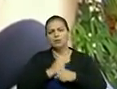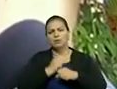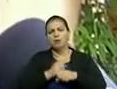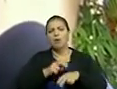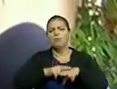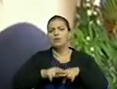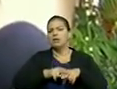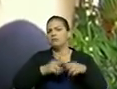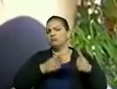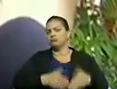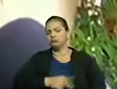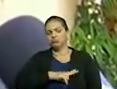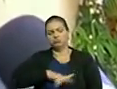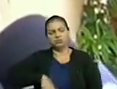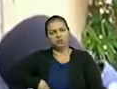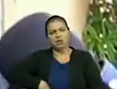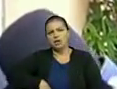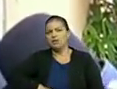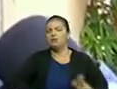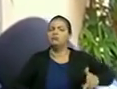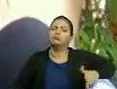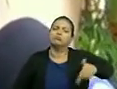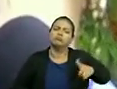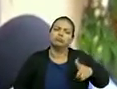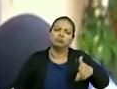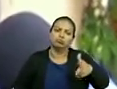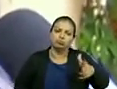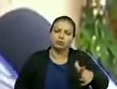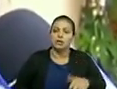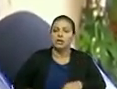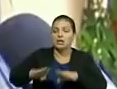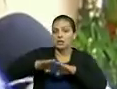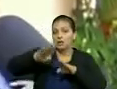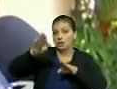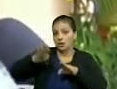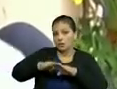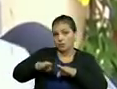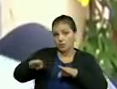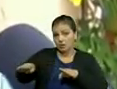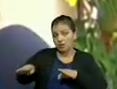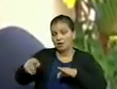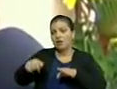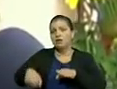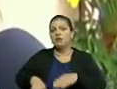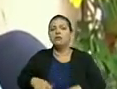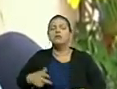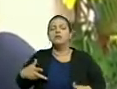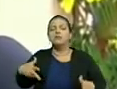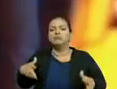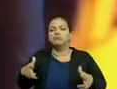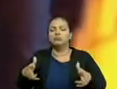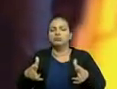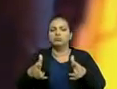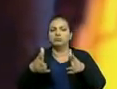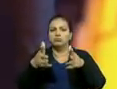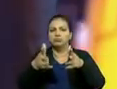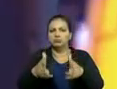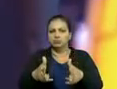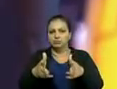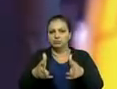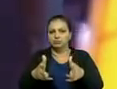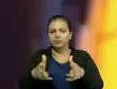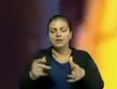teníamos, todavía no sabemos nada lo que pudo pasar, por qué fue, por lo que pasa es que él no tenía problemas, ¿no? Darwin Salvino